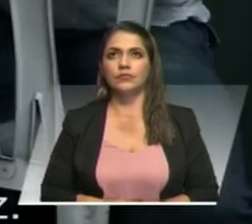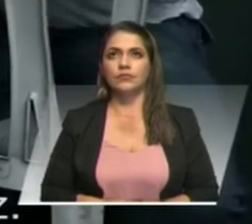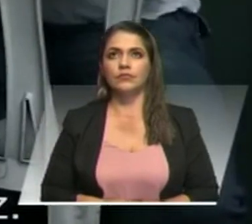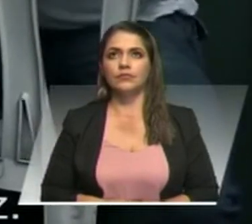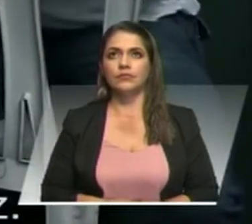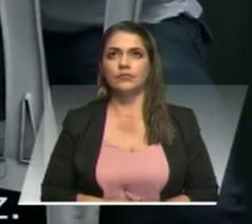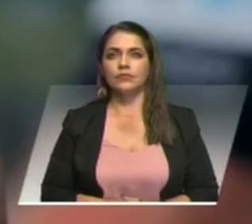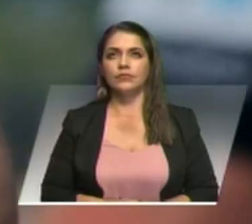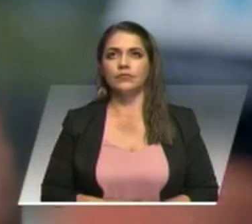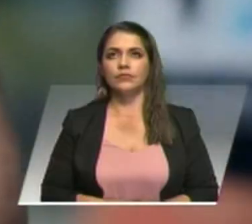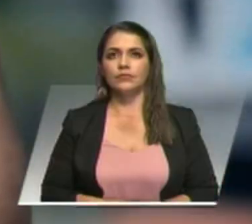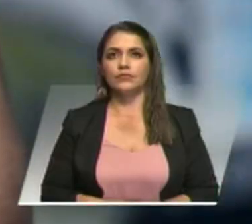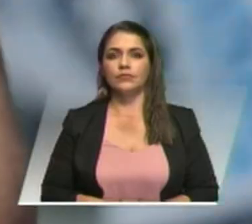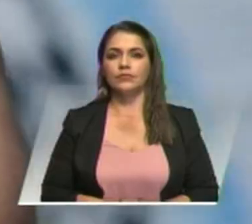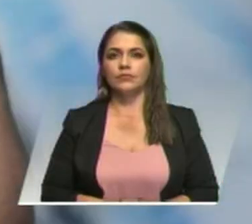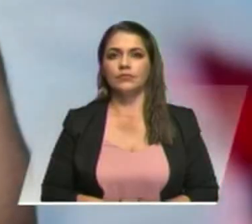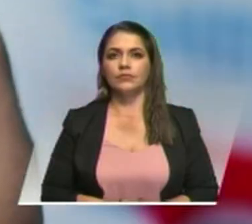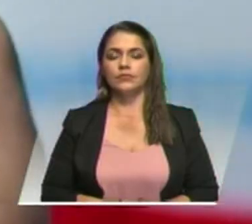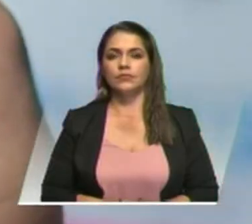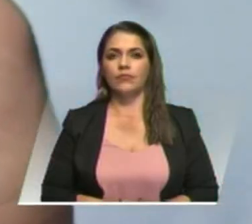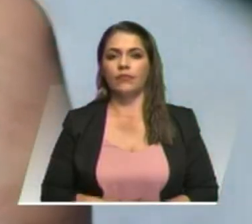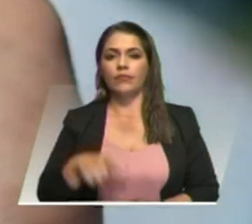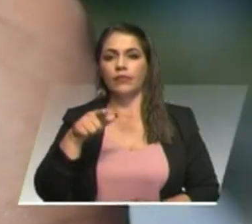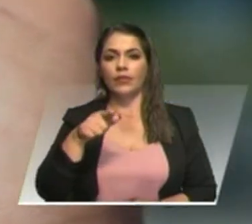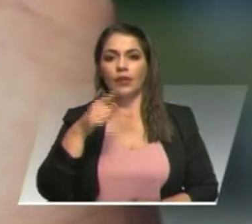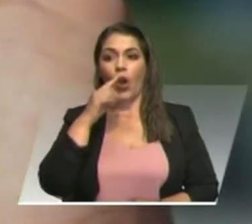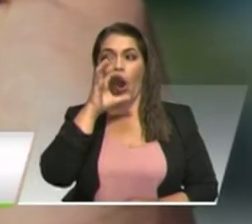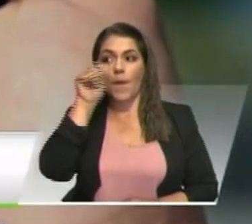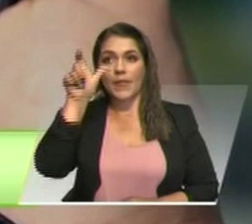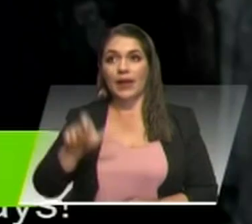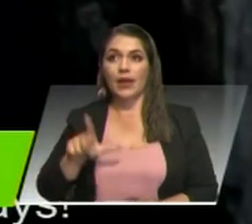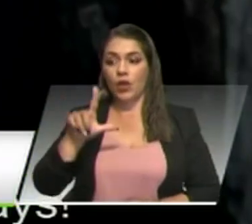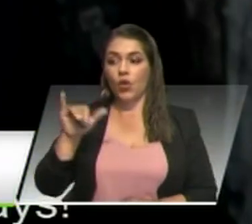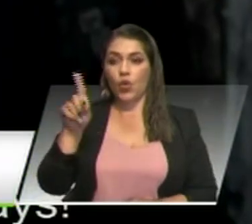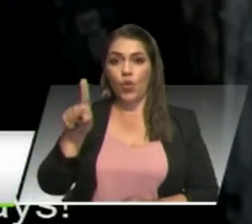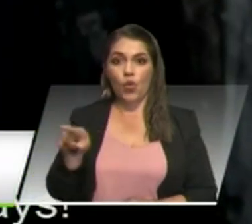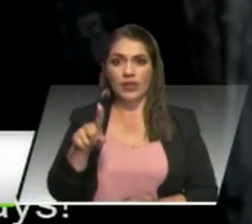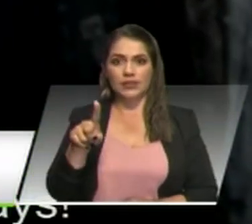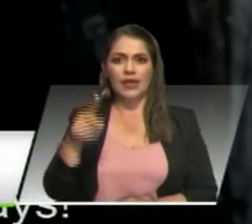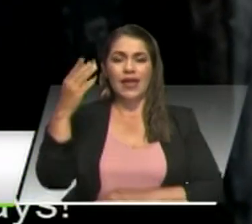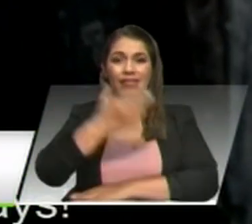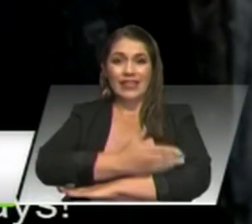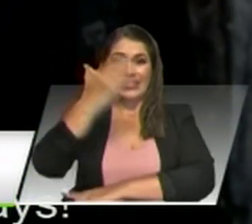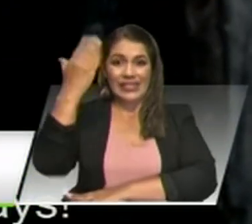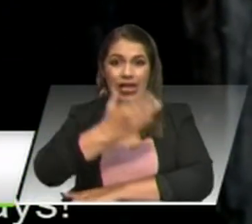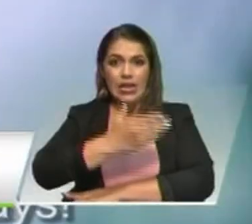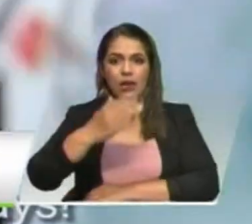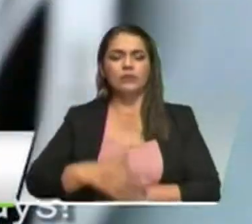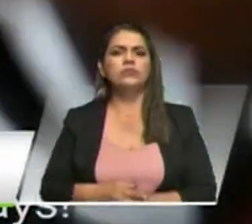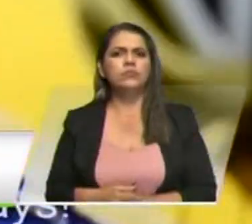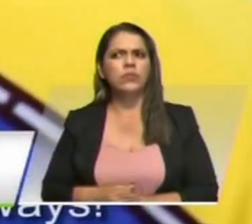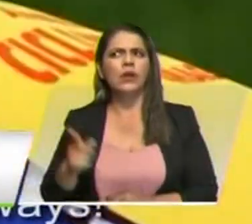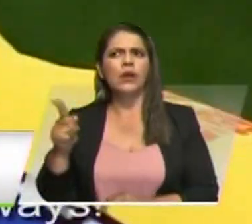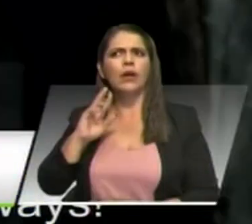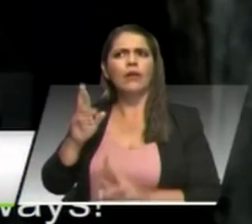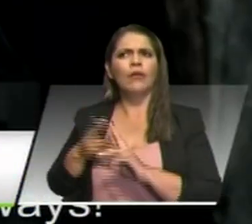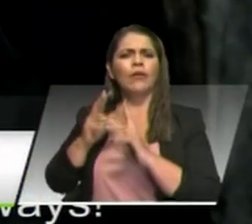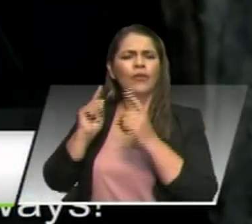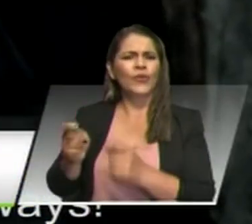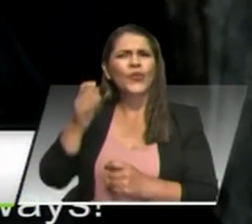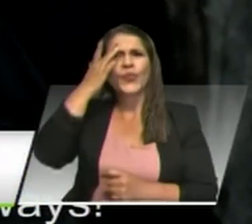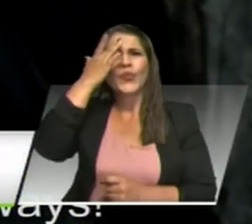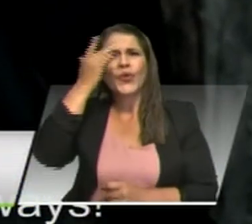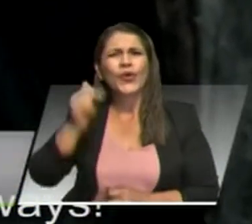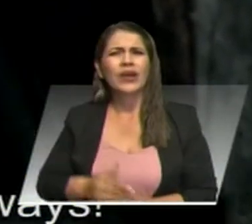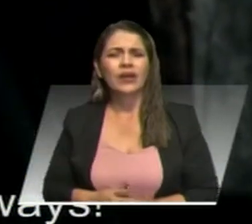Cochise Rodríguez. El colombiano Luis Londoño se llevó el galardón a Mejor Director en el Festival Internacional de Cine